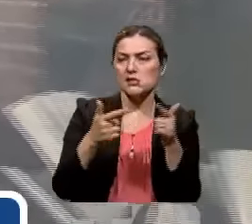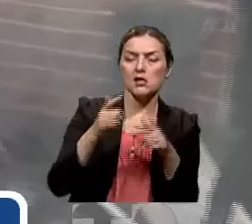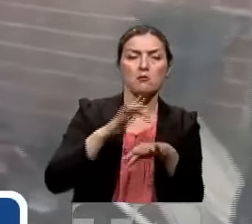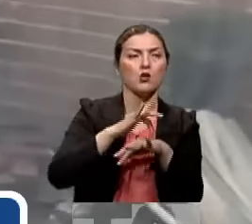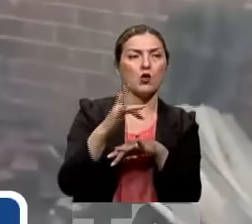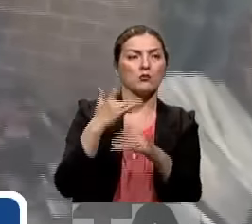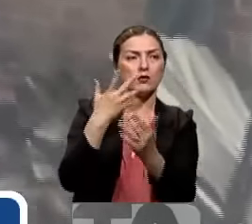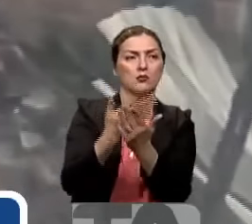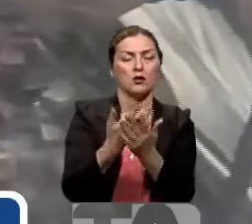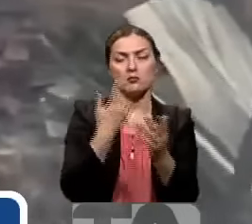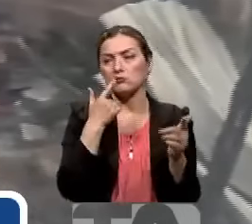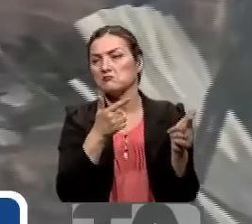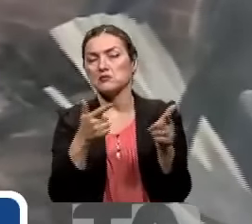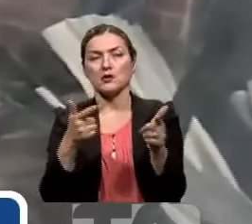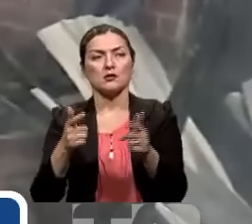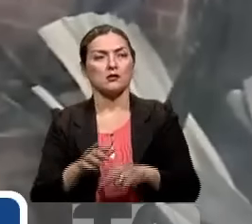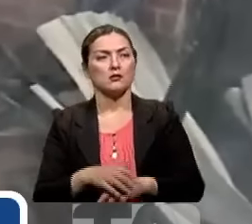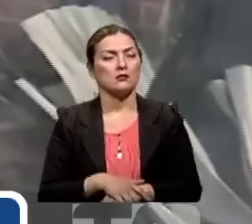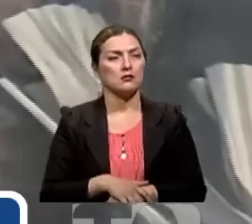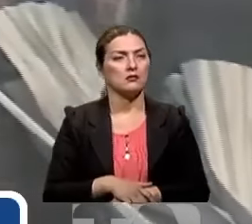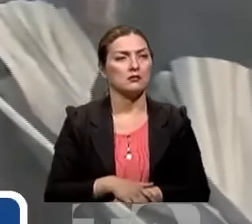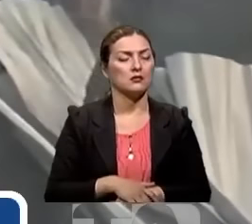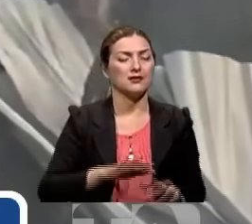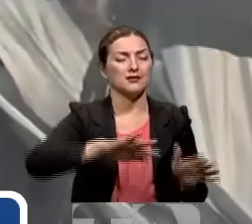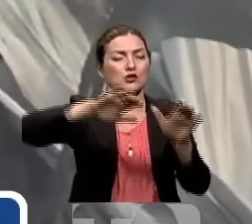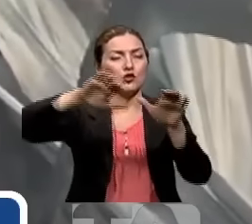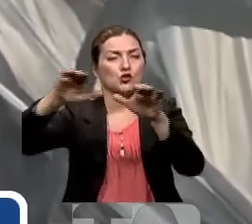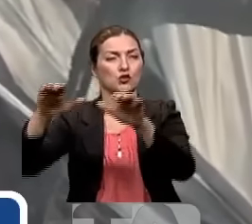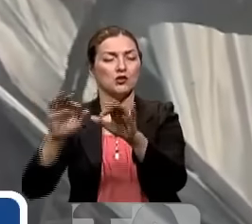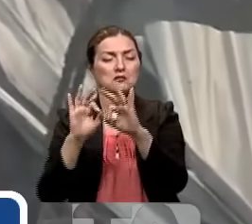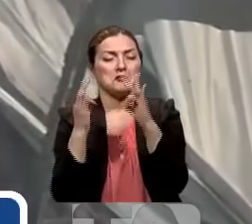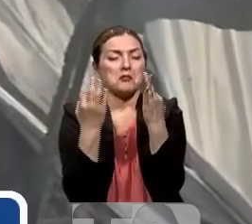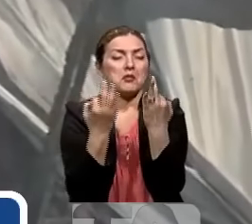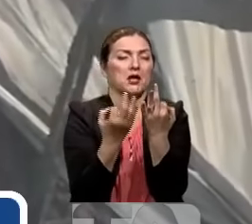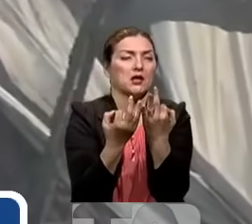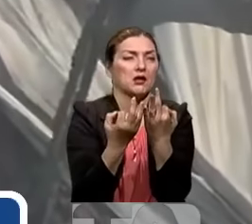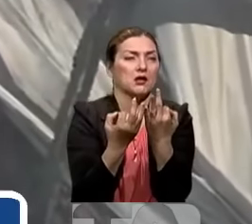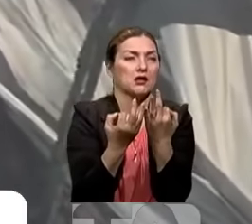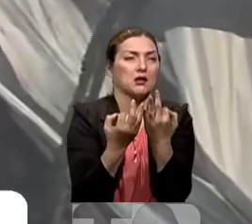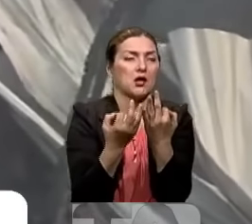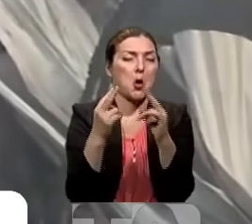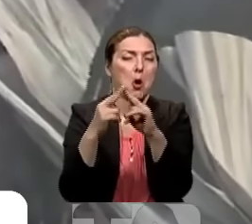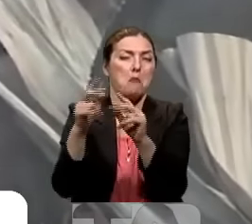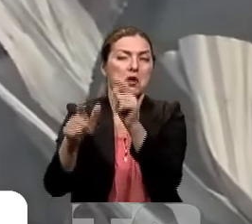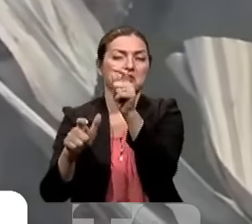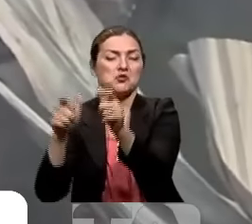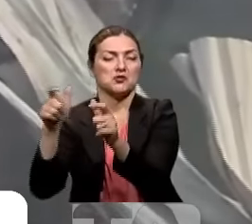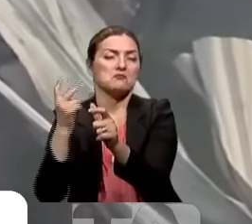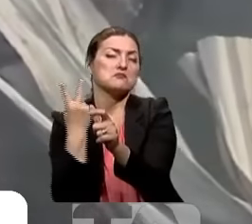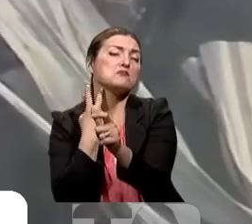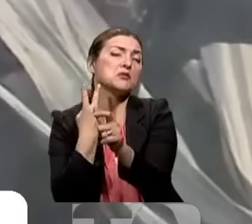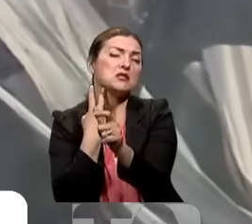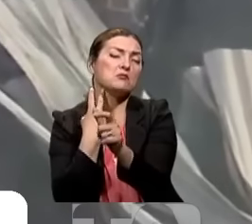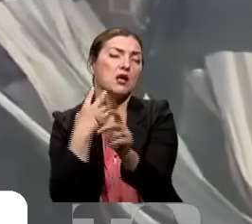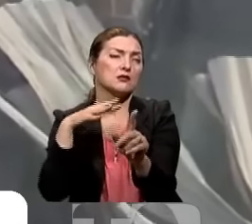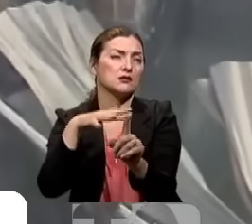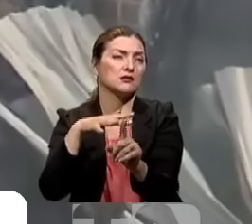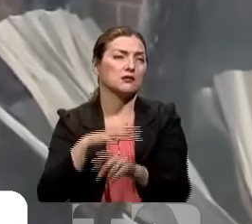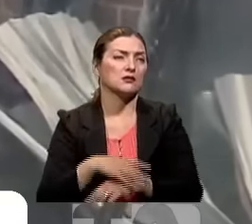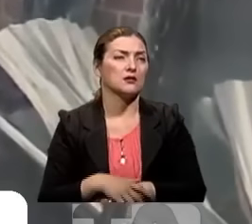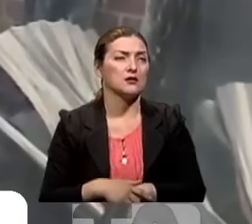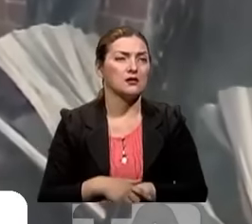horas de la madrugada, pero ahora el cerro únicamente cuenta con familiares, conocidos de las víctimas de este ataque armado